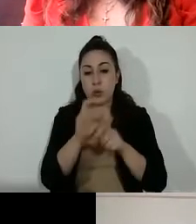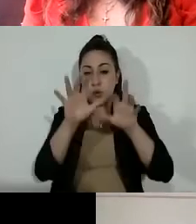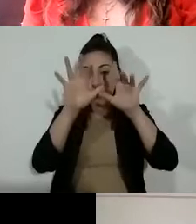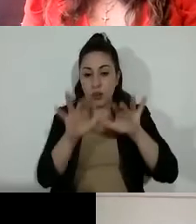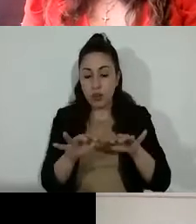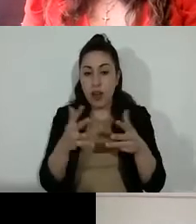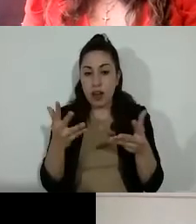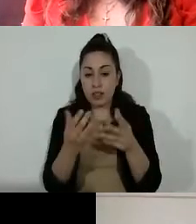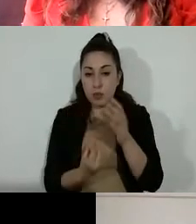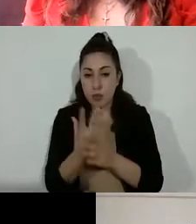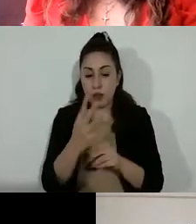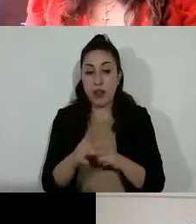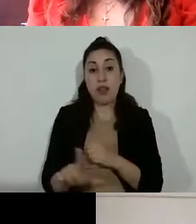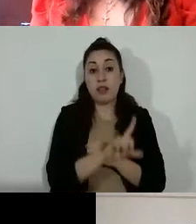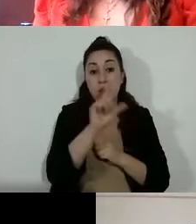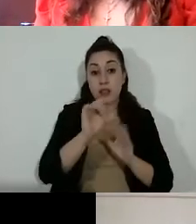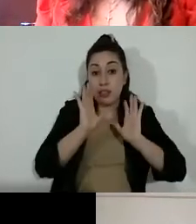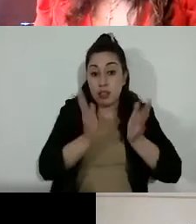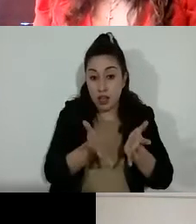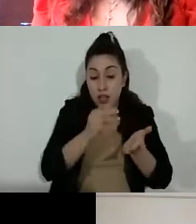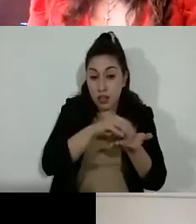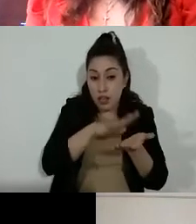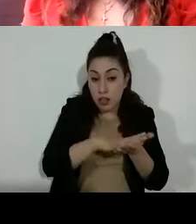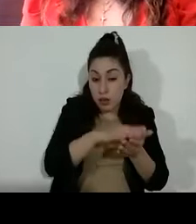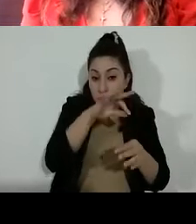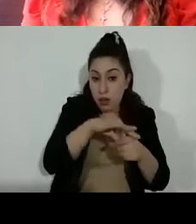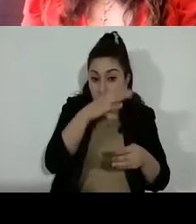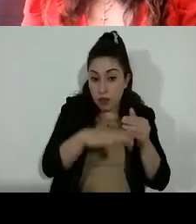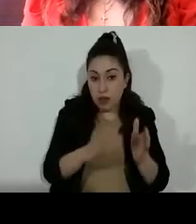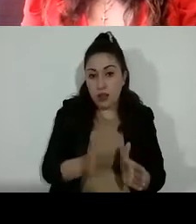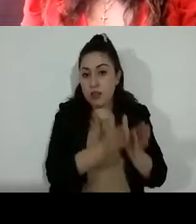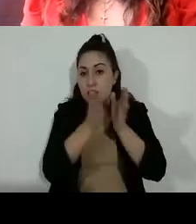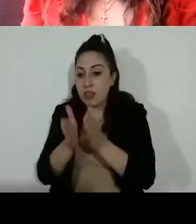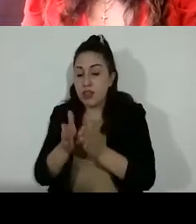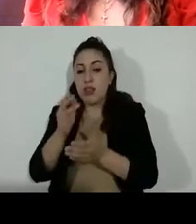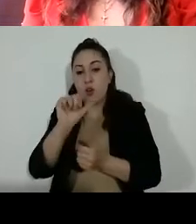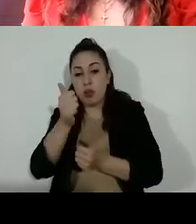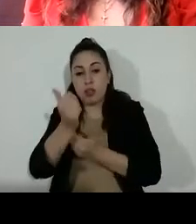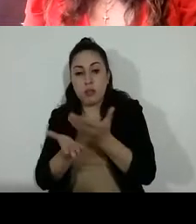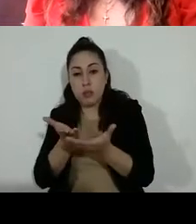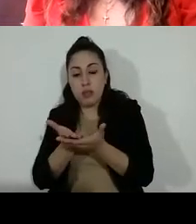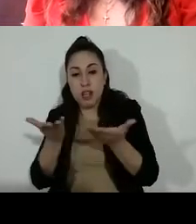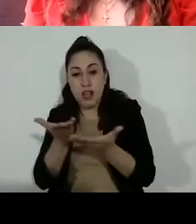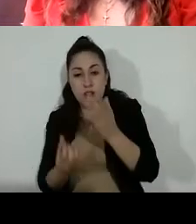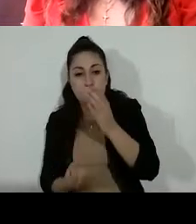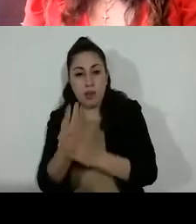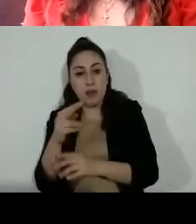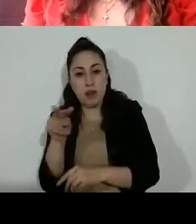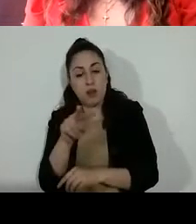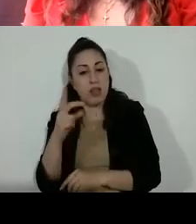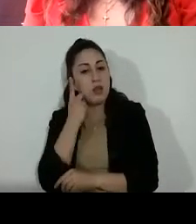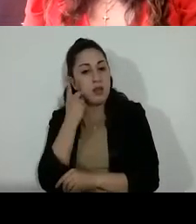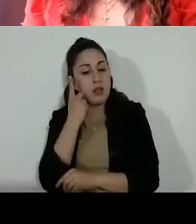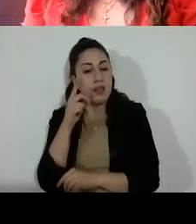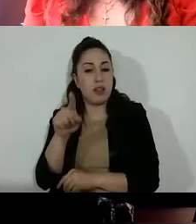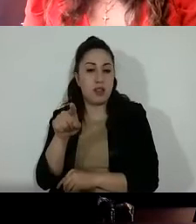y después que se haya votado esto, se votaran las propuestas que hicieron el diputado